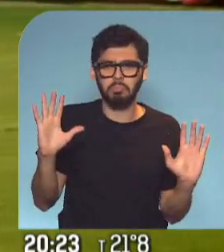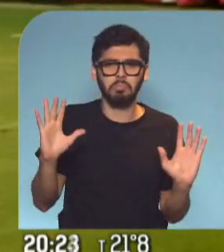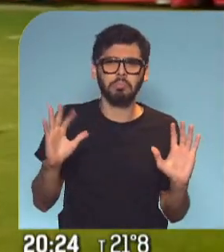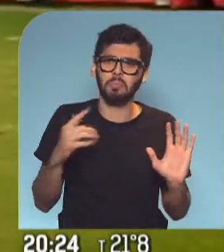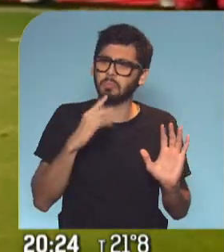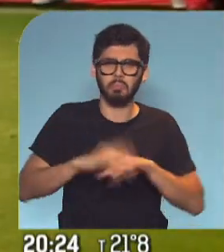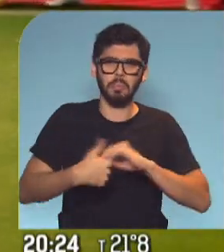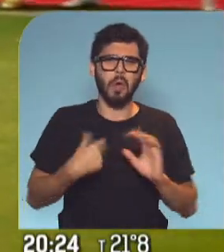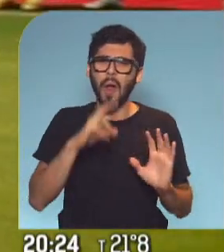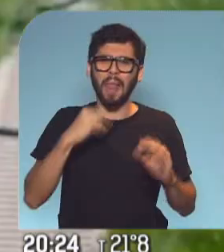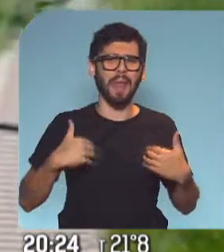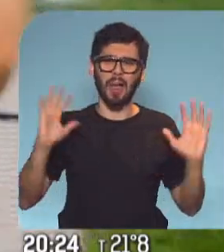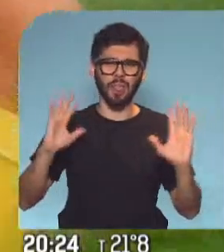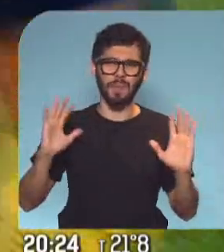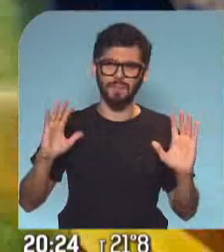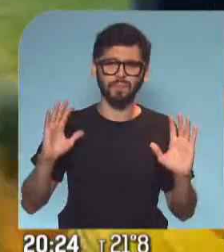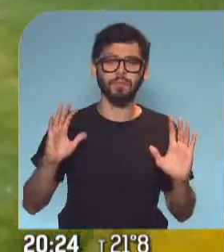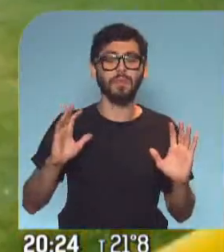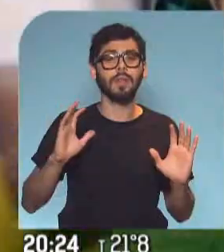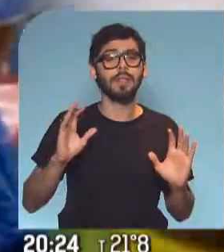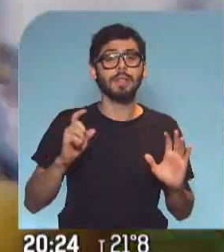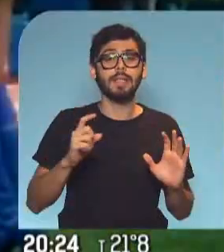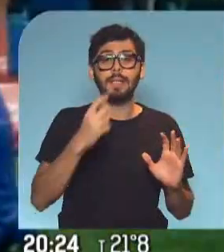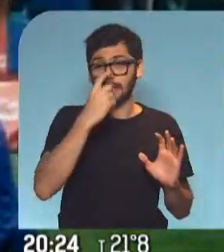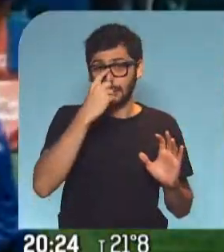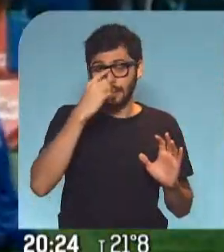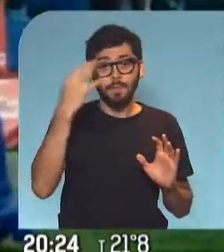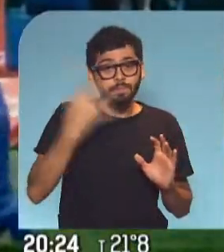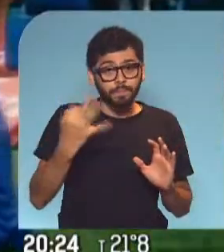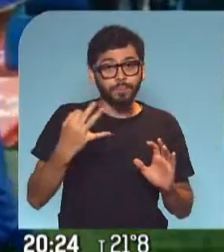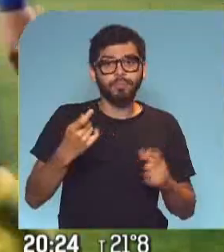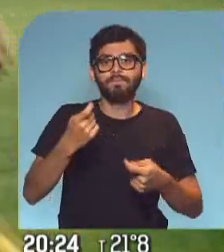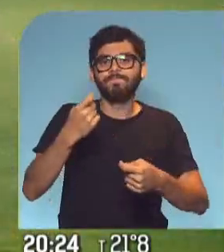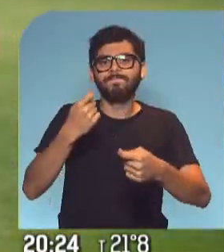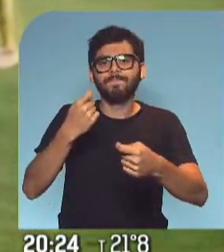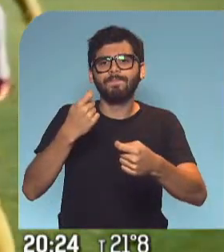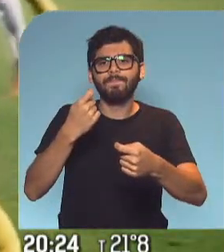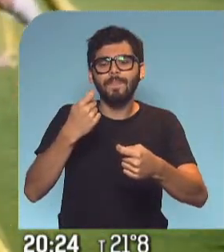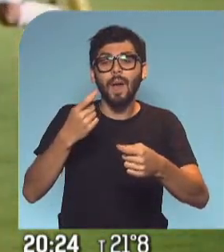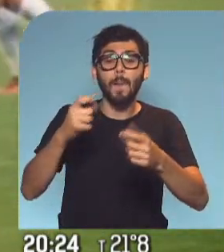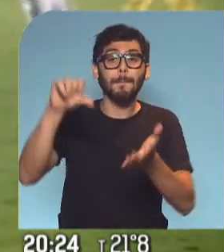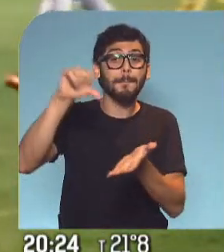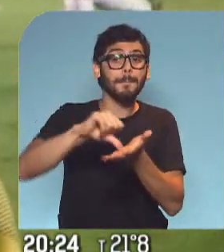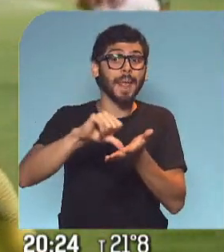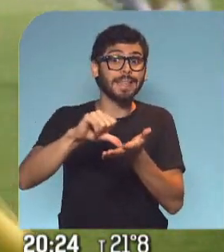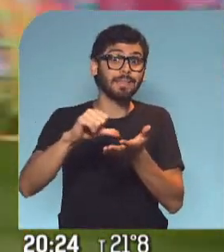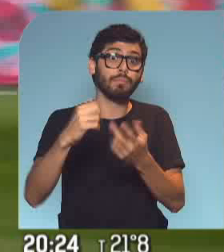todo. Tiene hasta el momento la salida prohibida, podría extenderse aún más del país.